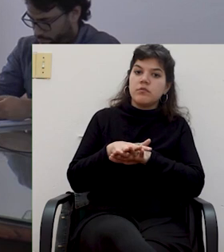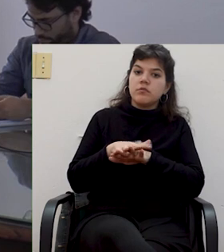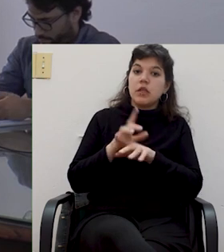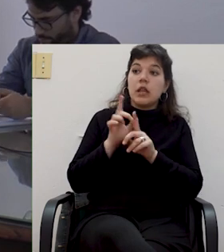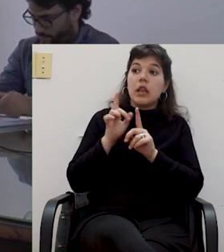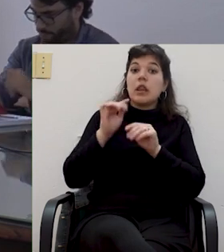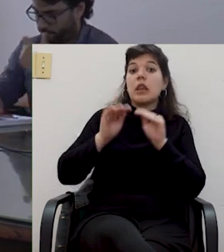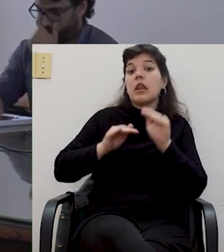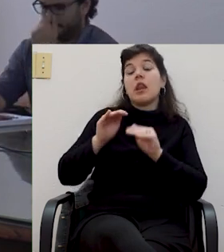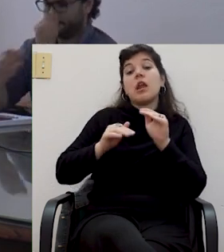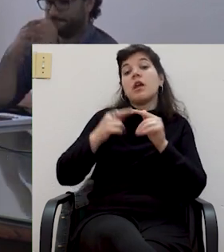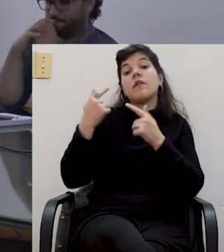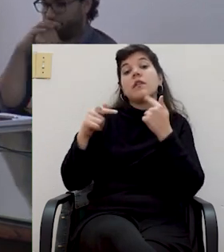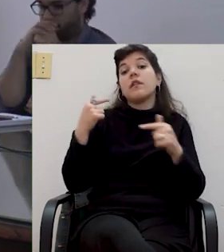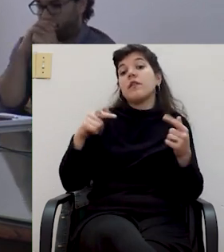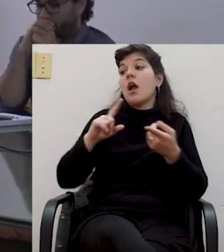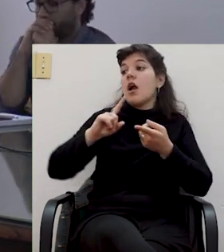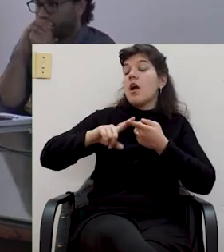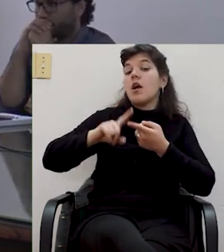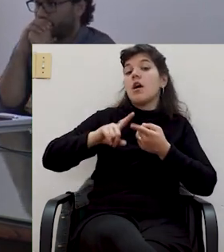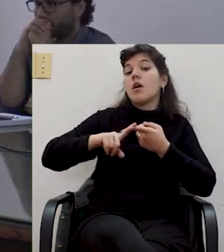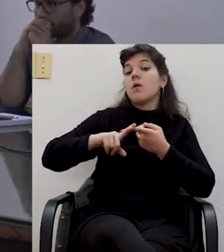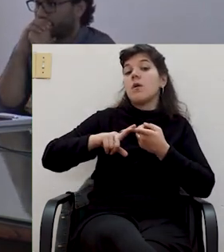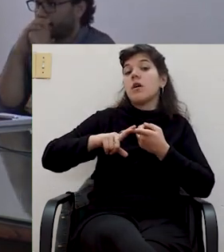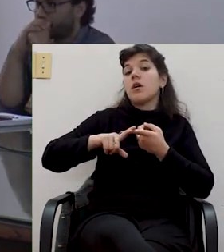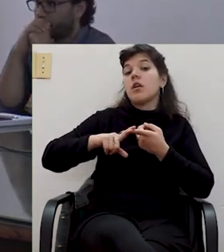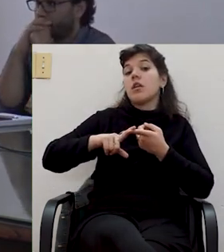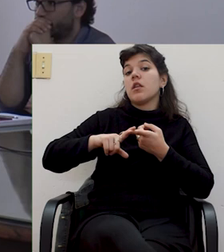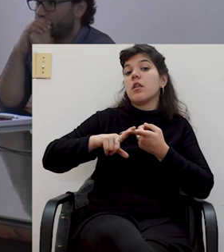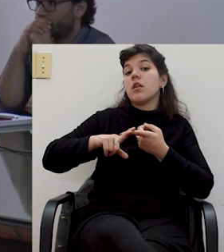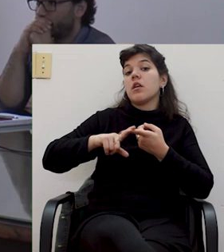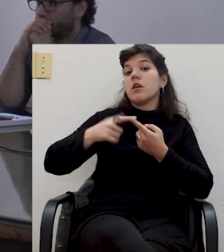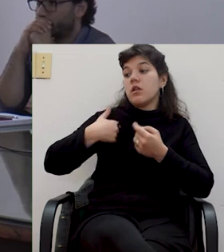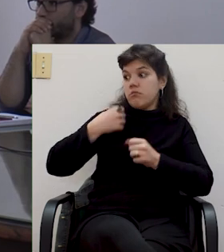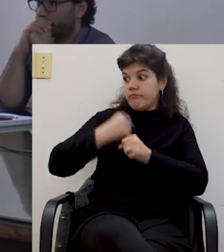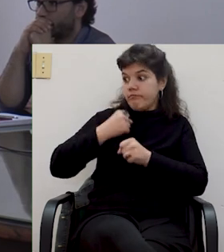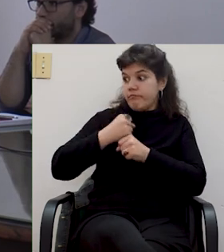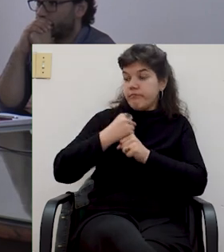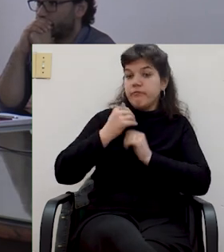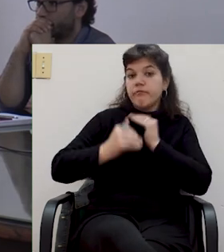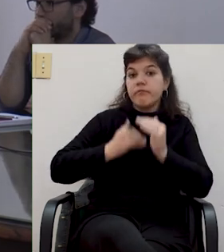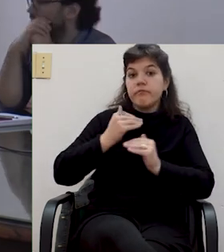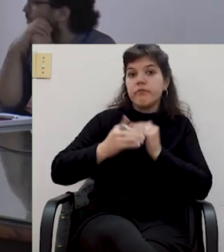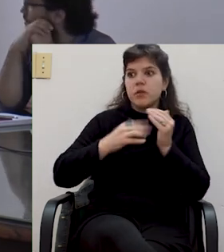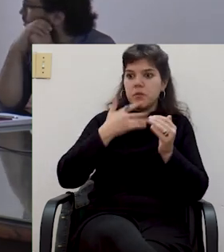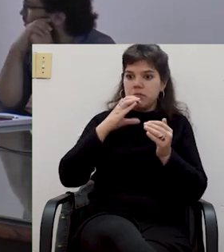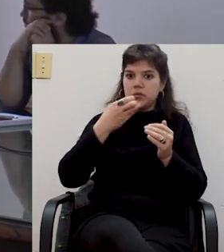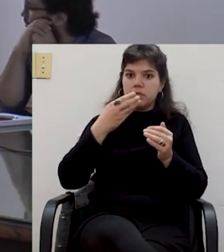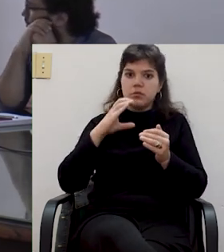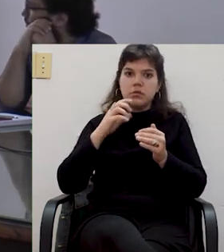ciertos niveles de acuerdo en los que estamos trabajando, propiciando. Hoy el CDC está